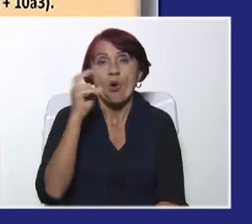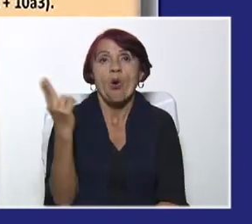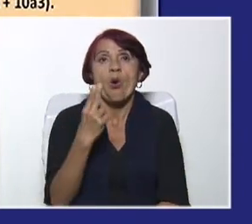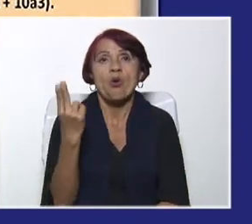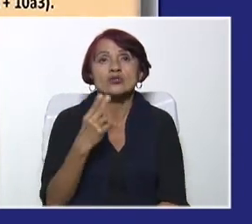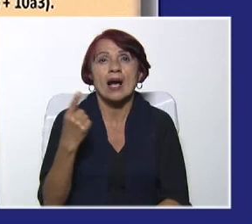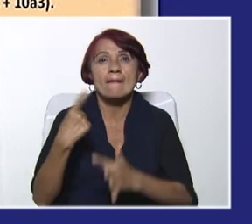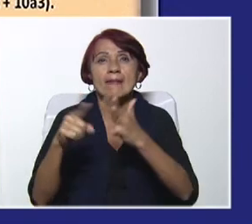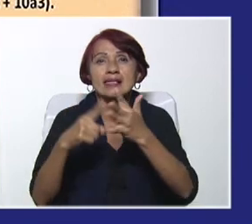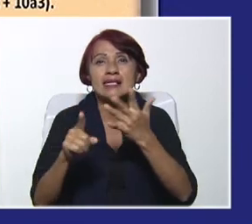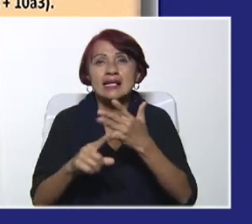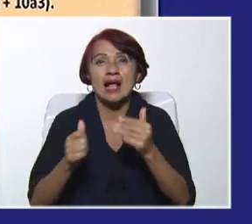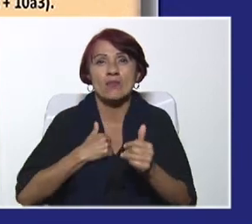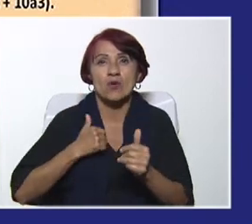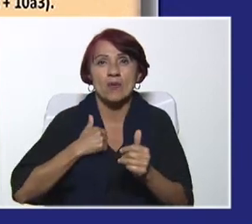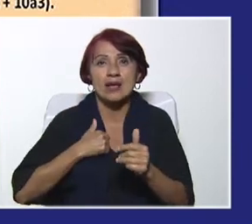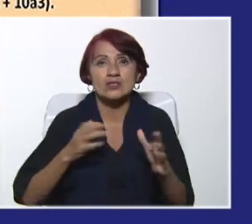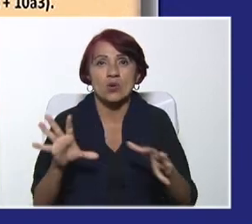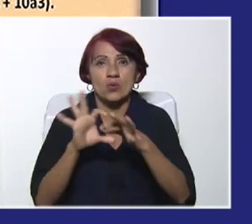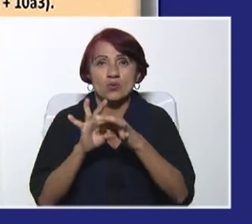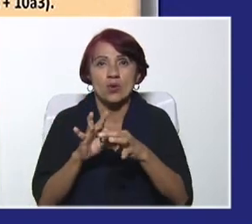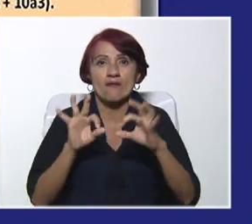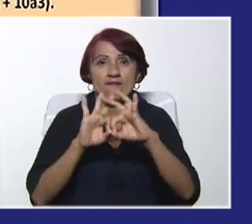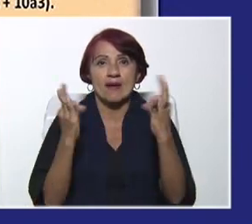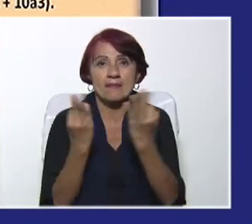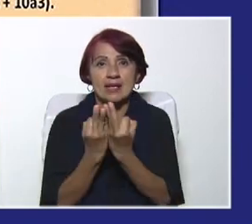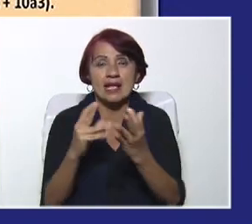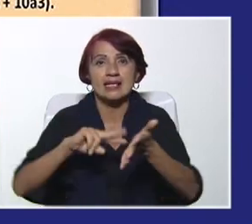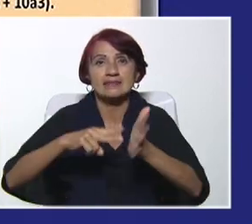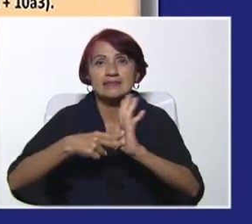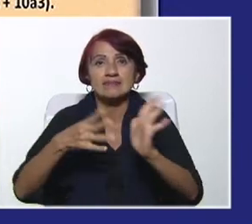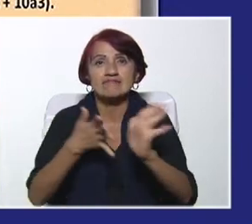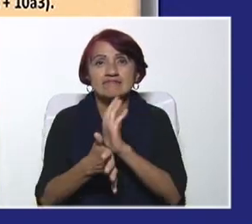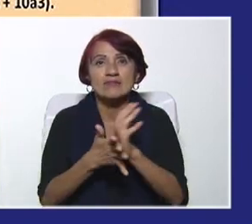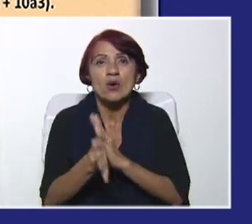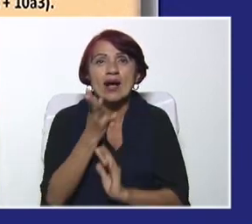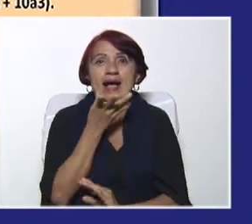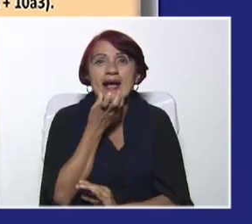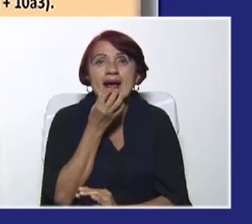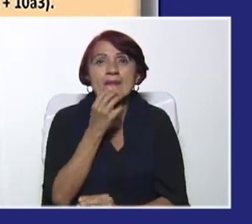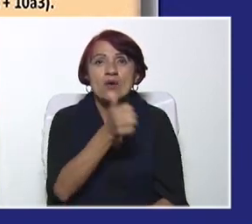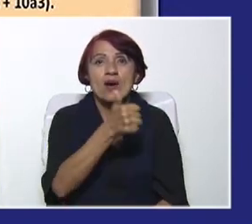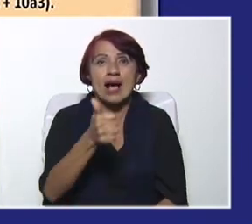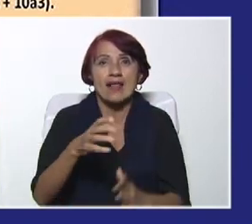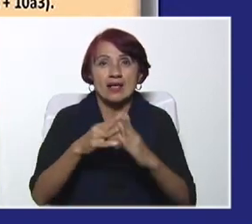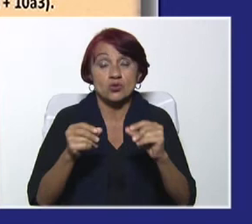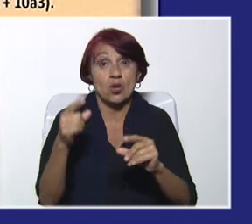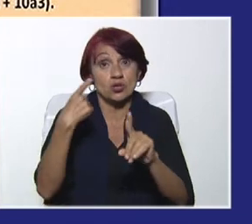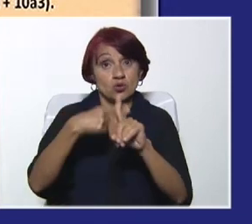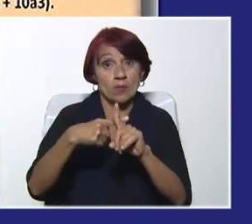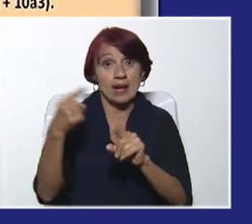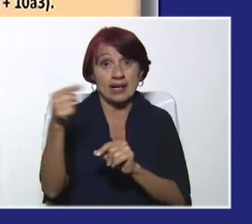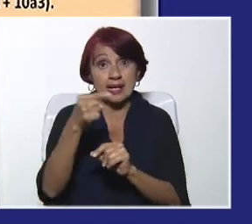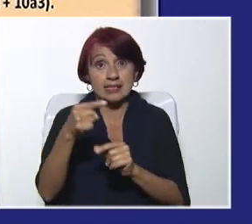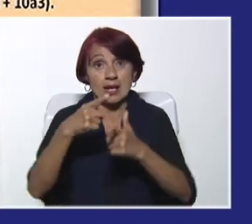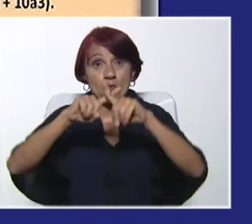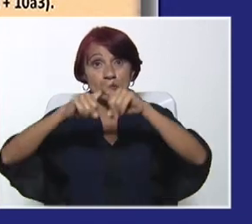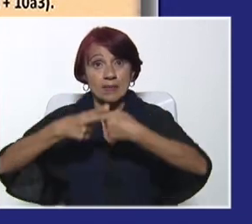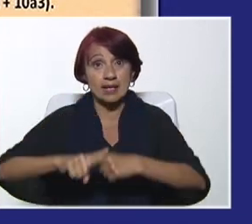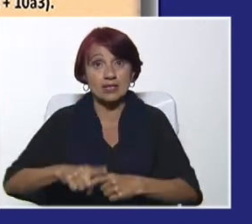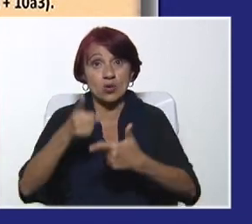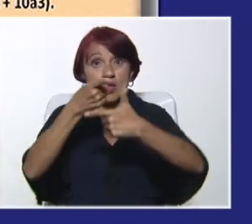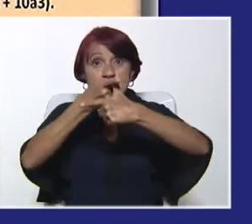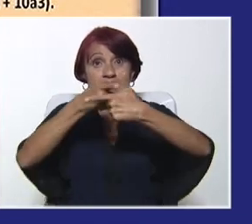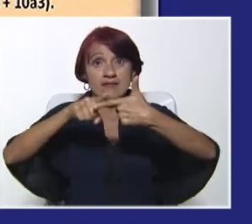Utilizando material de provecho y en unión familiar, define y escribe un ejemplo en caso de suma, resta, multiplicación